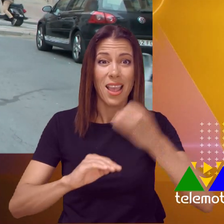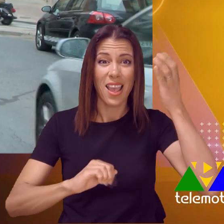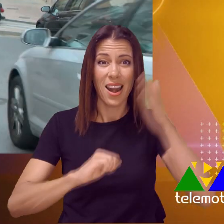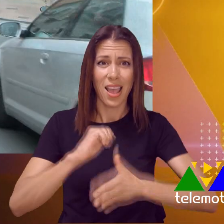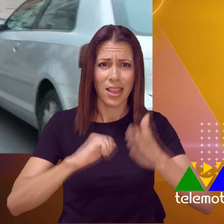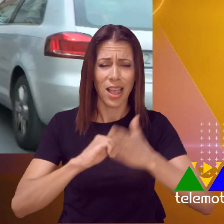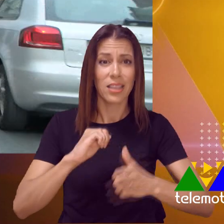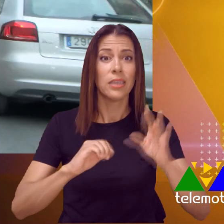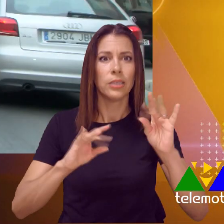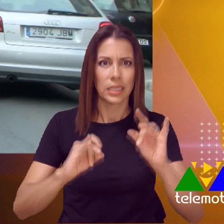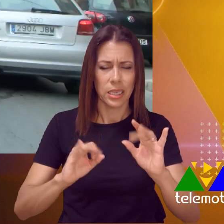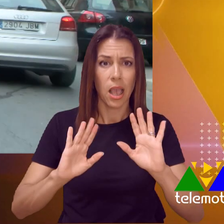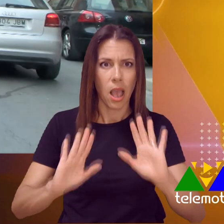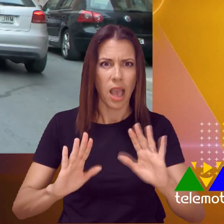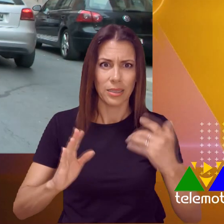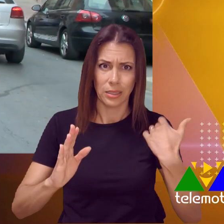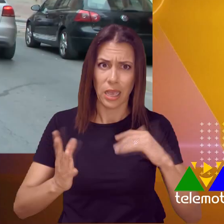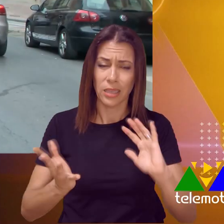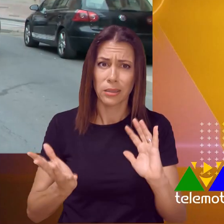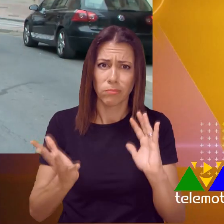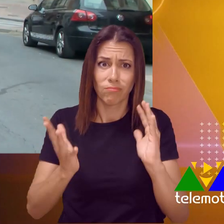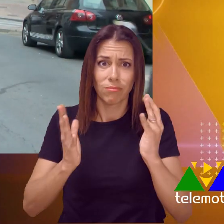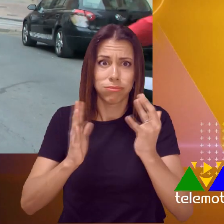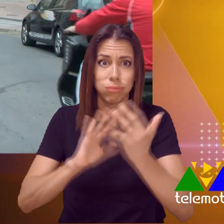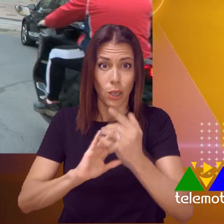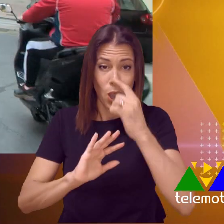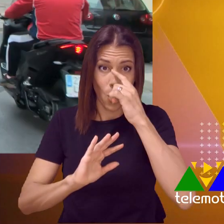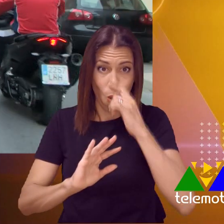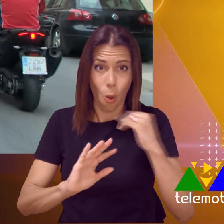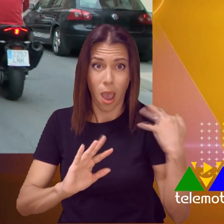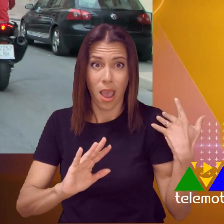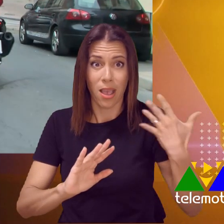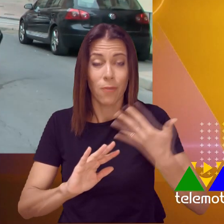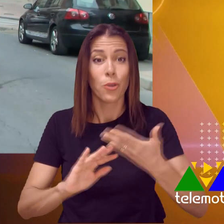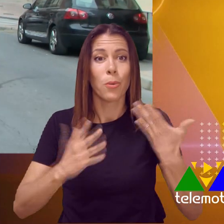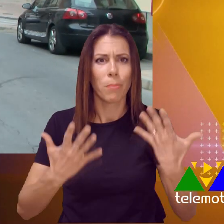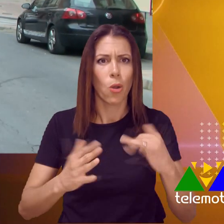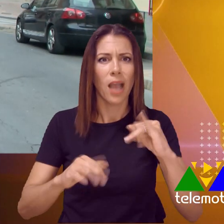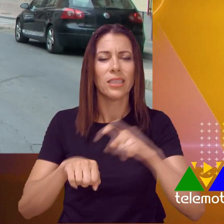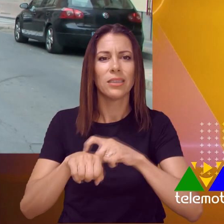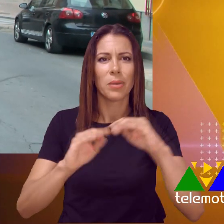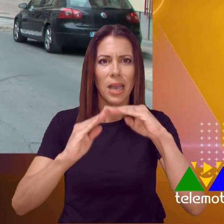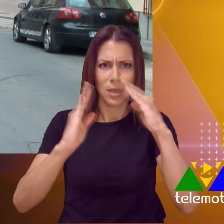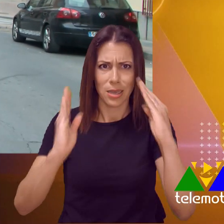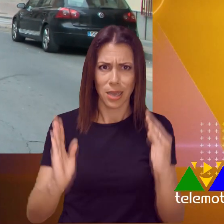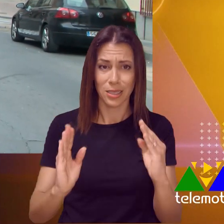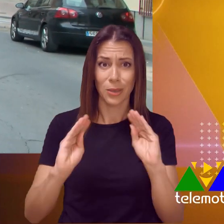transformación en los últimos años tremenda. Todavía quedan algunas de las casas típicas del Camino a las